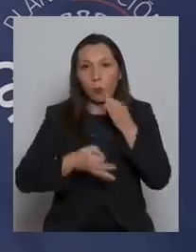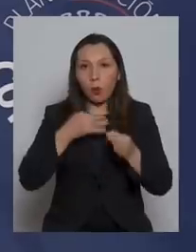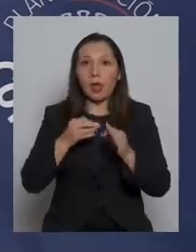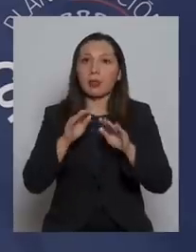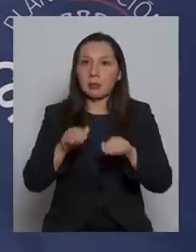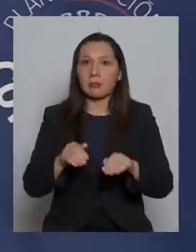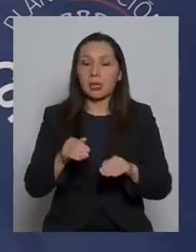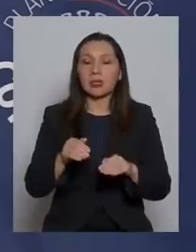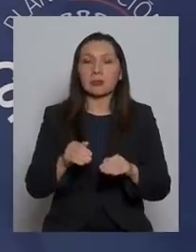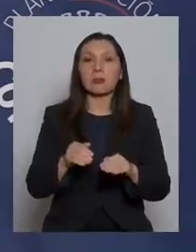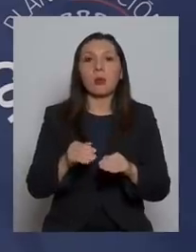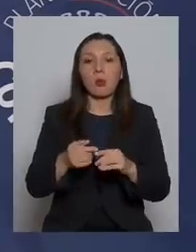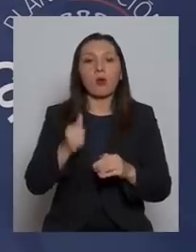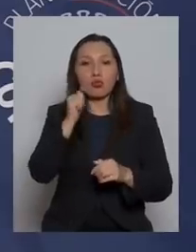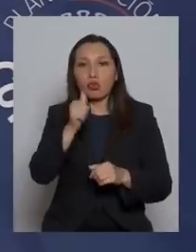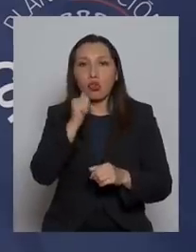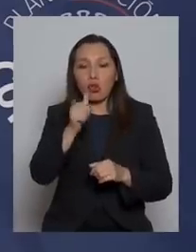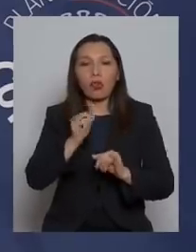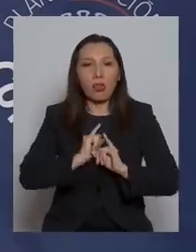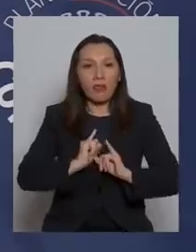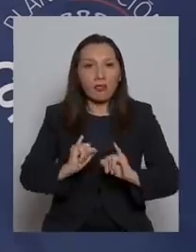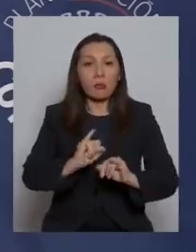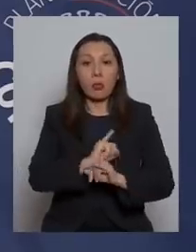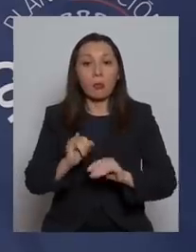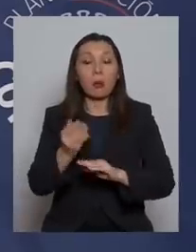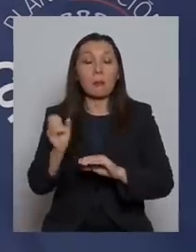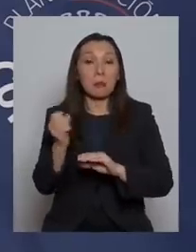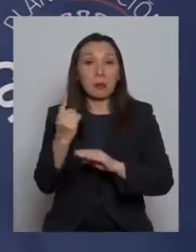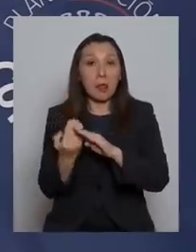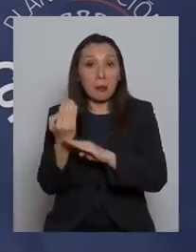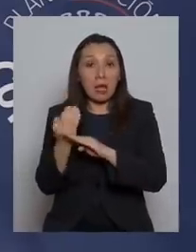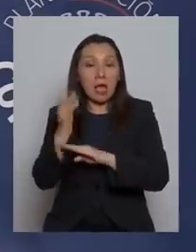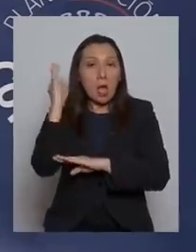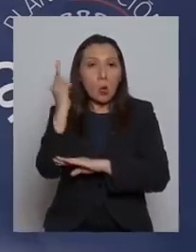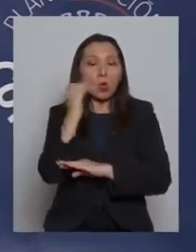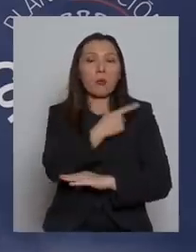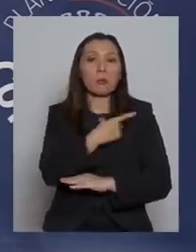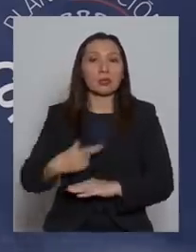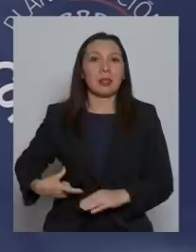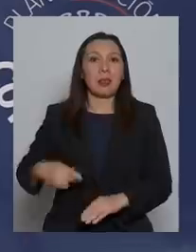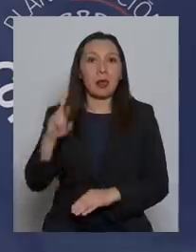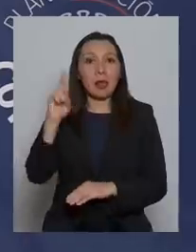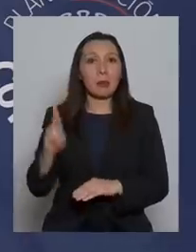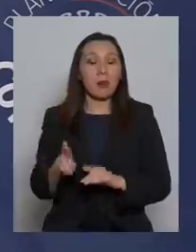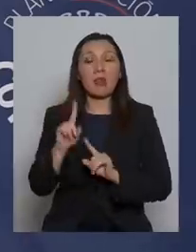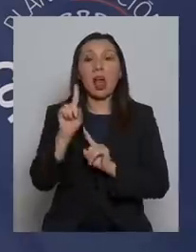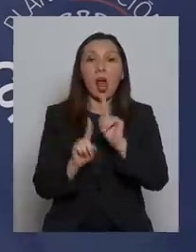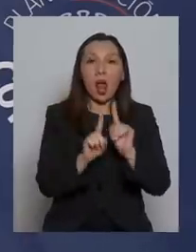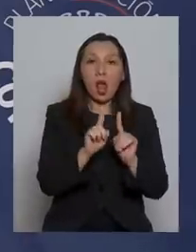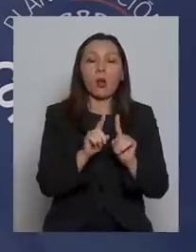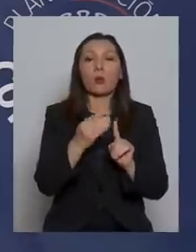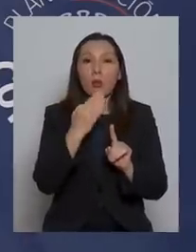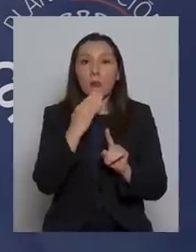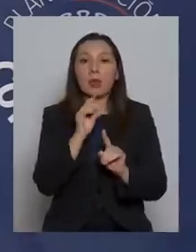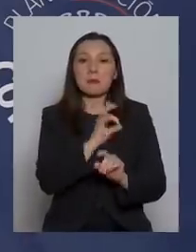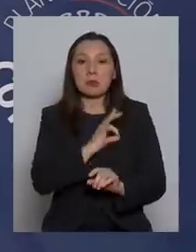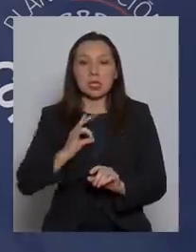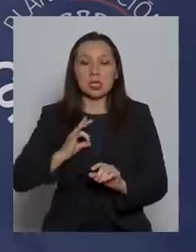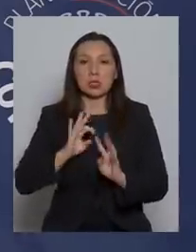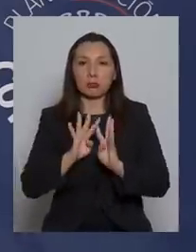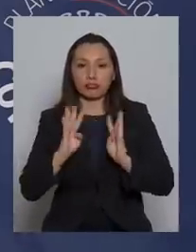como hacemos diariamente, después de la reunión con el presidente de la República y algunos